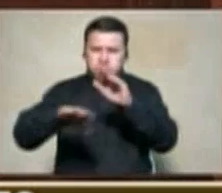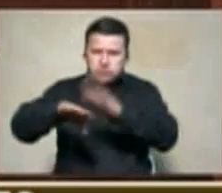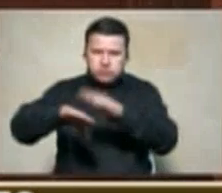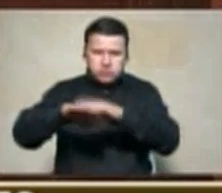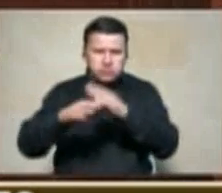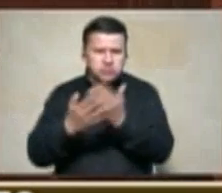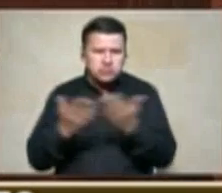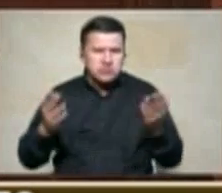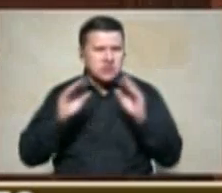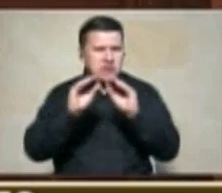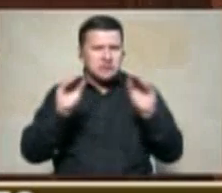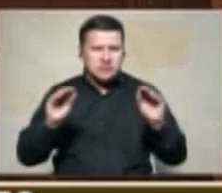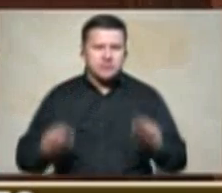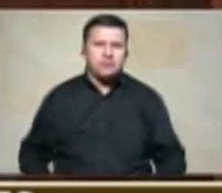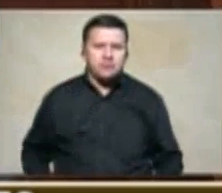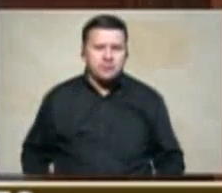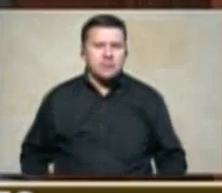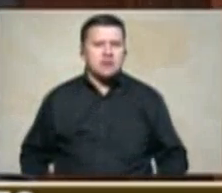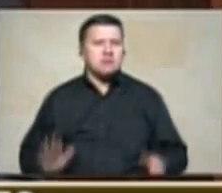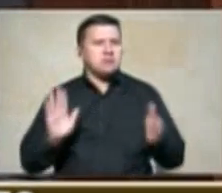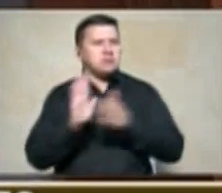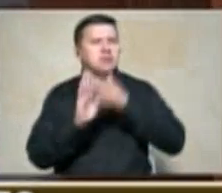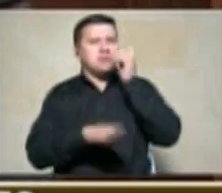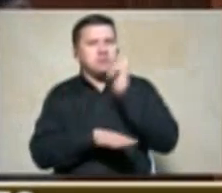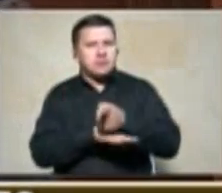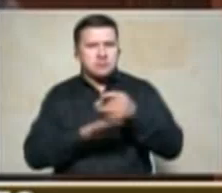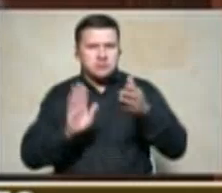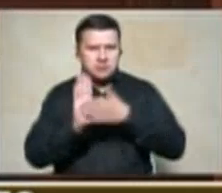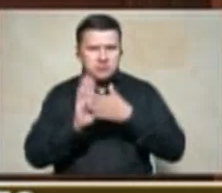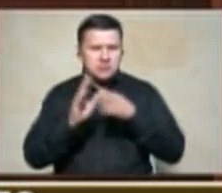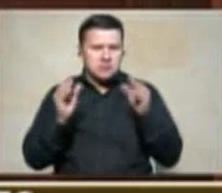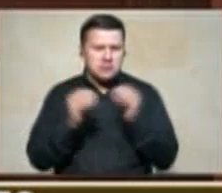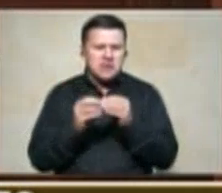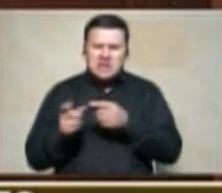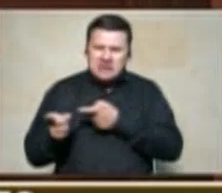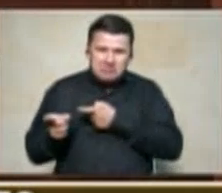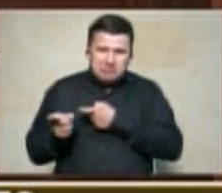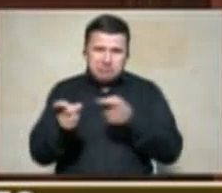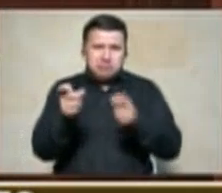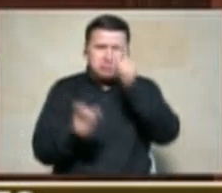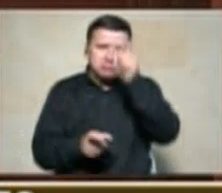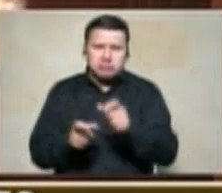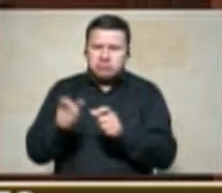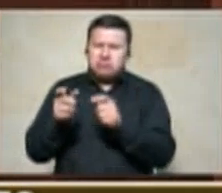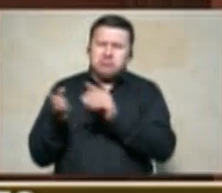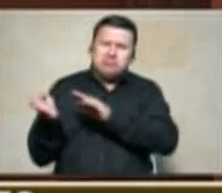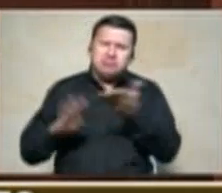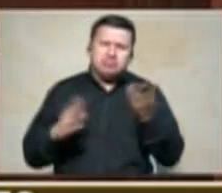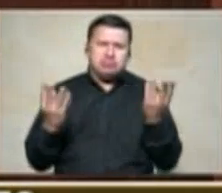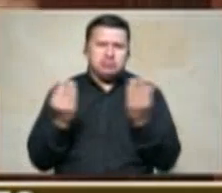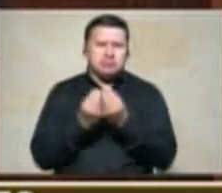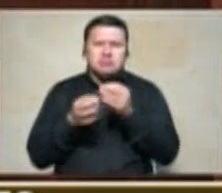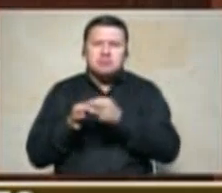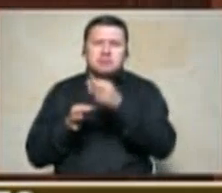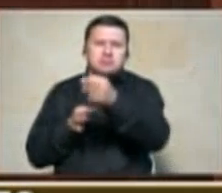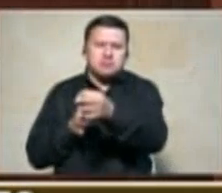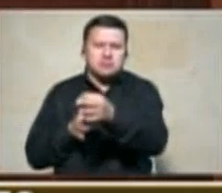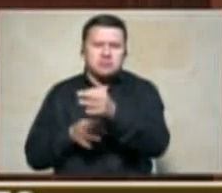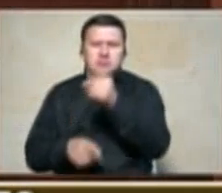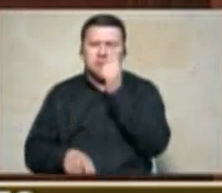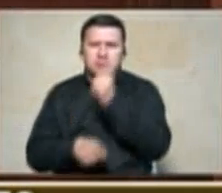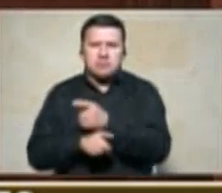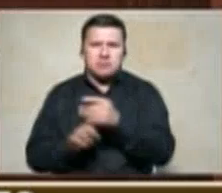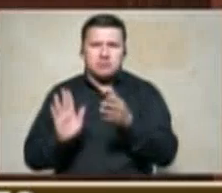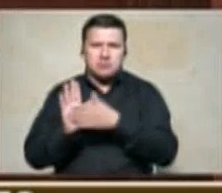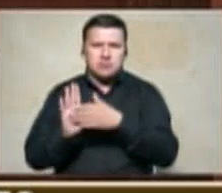notificaban este tipo de anuncios. Impartieron una orden y masacraron a varias personas en la vereda, incluyendo en el